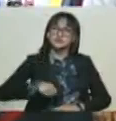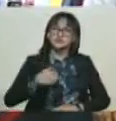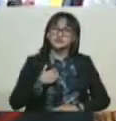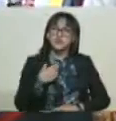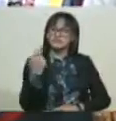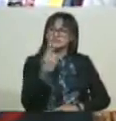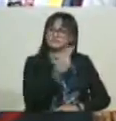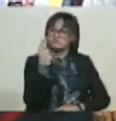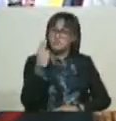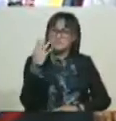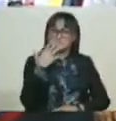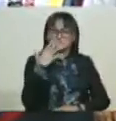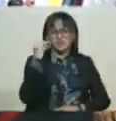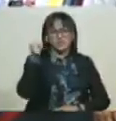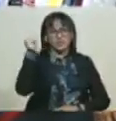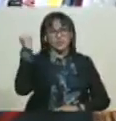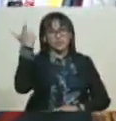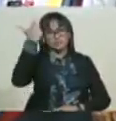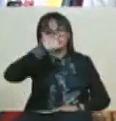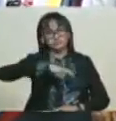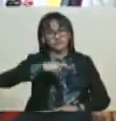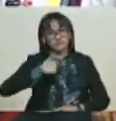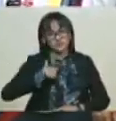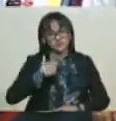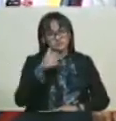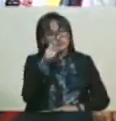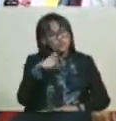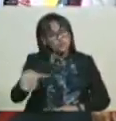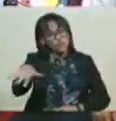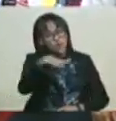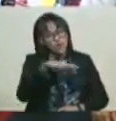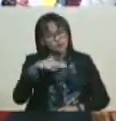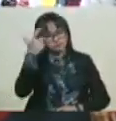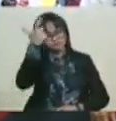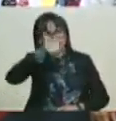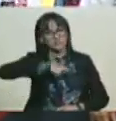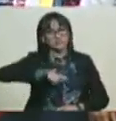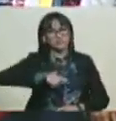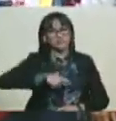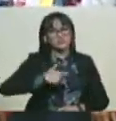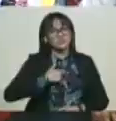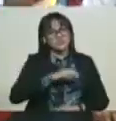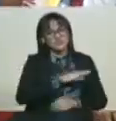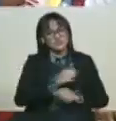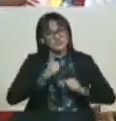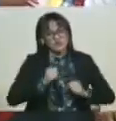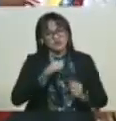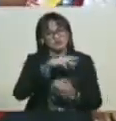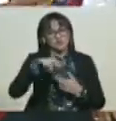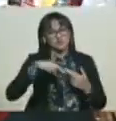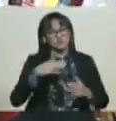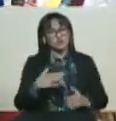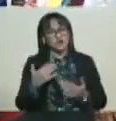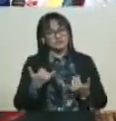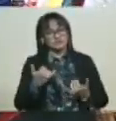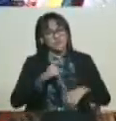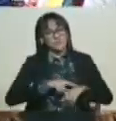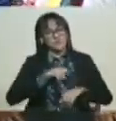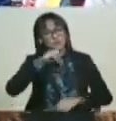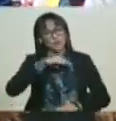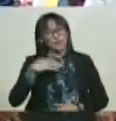maduro yo nicolás pueblos yo fuerza revolucionaria en este tiempo histórico